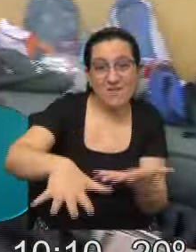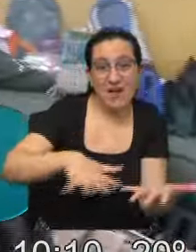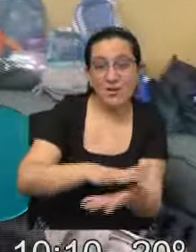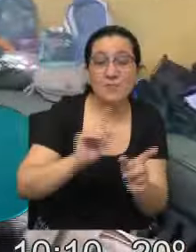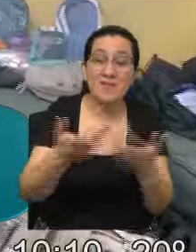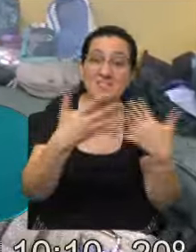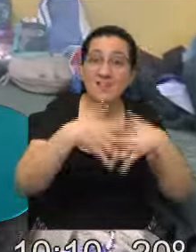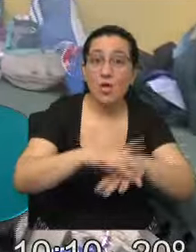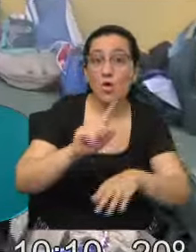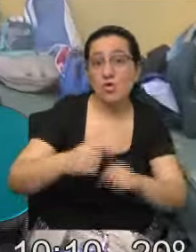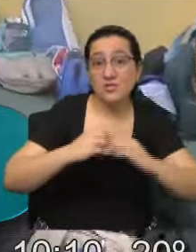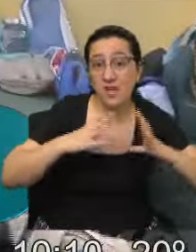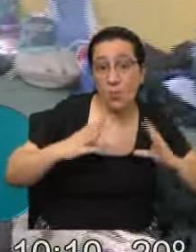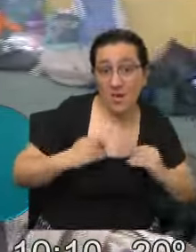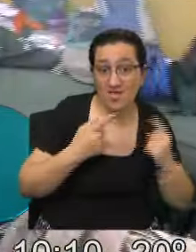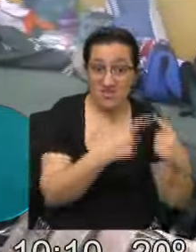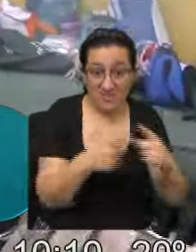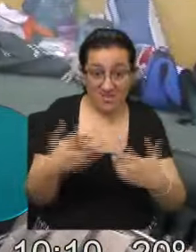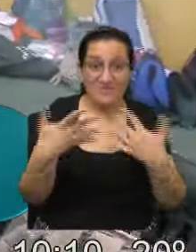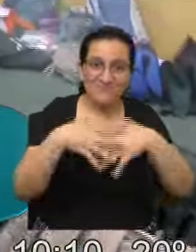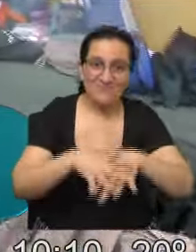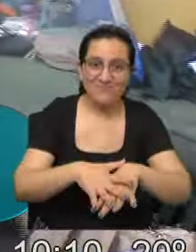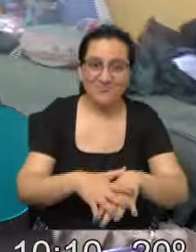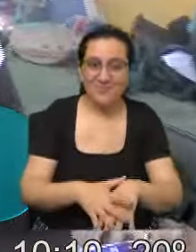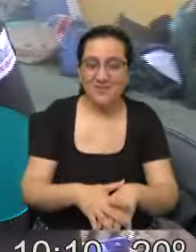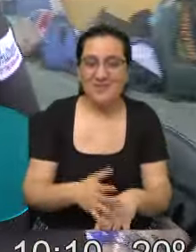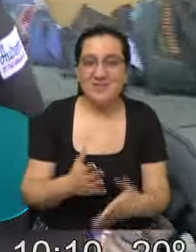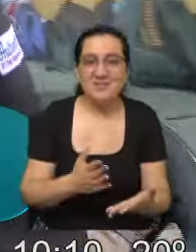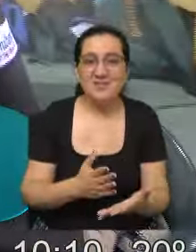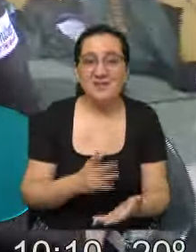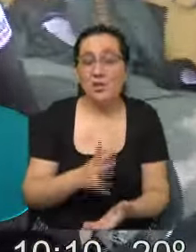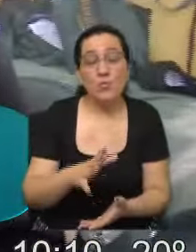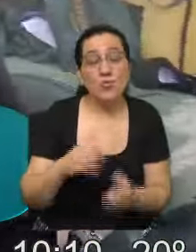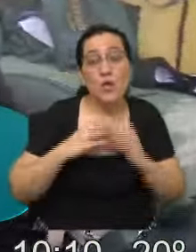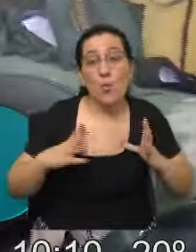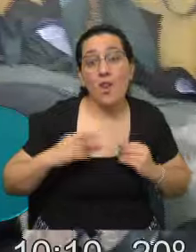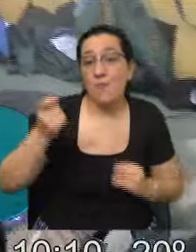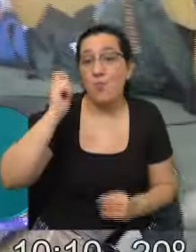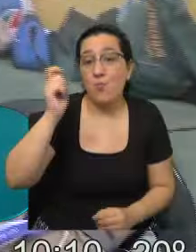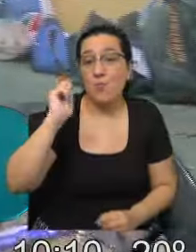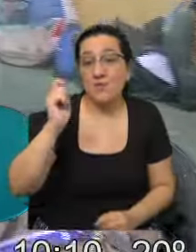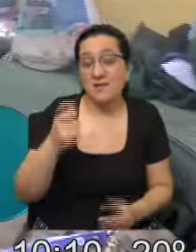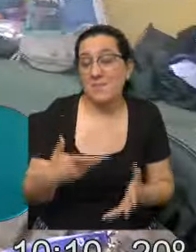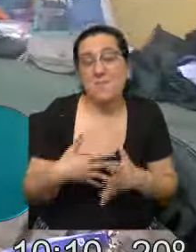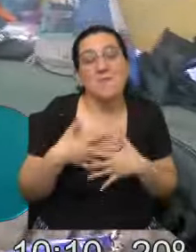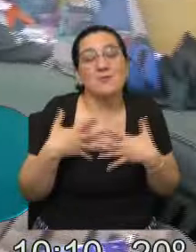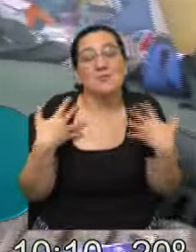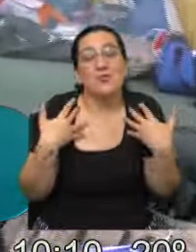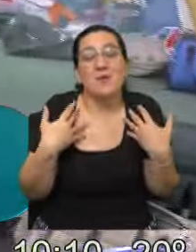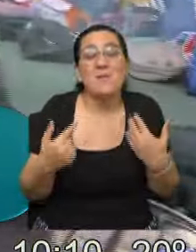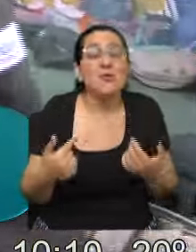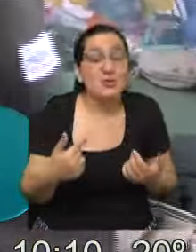otros colegios un espíritu de escuela pública que me emon porque